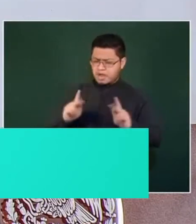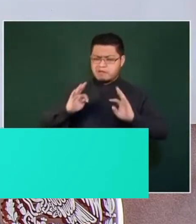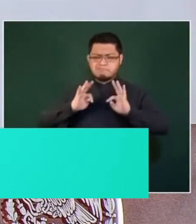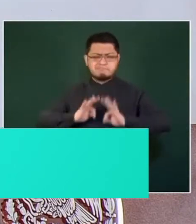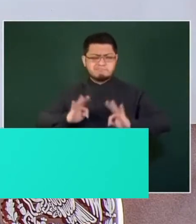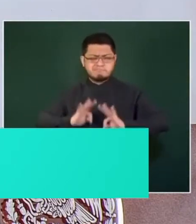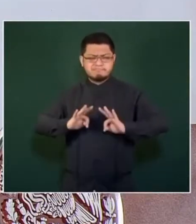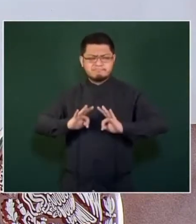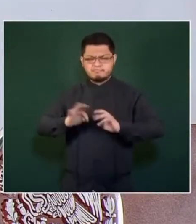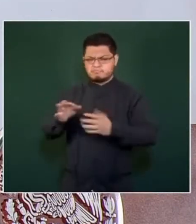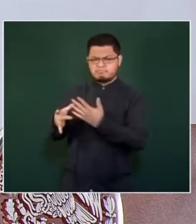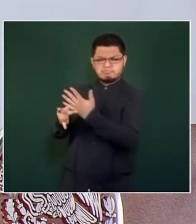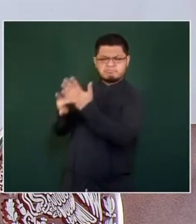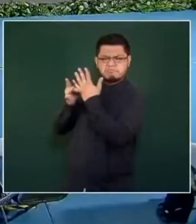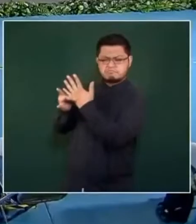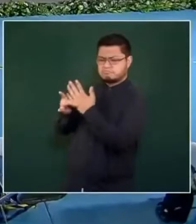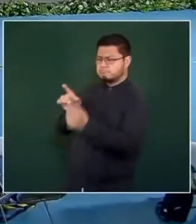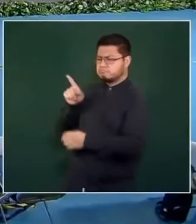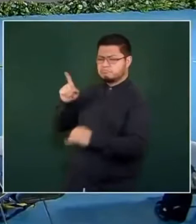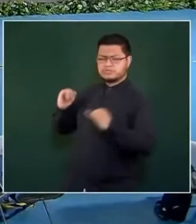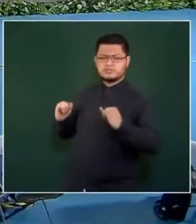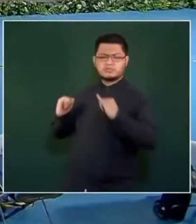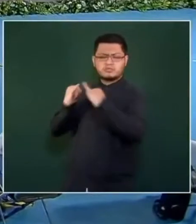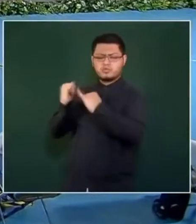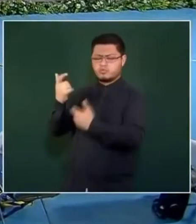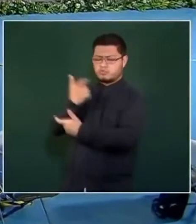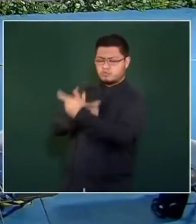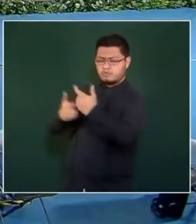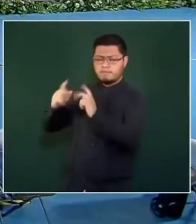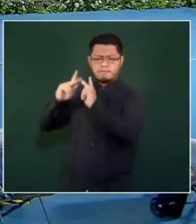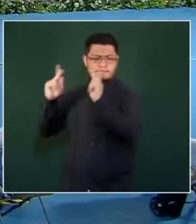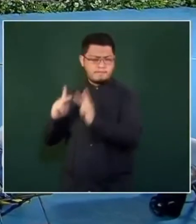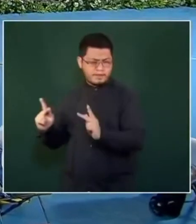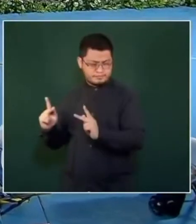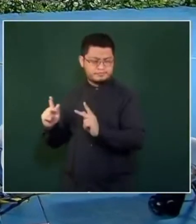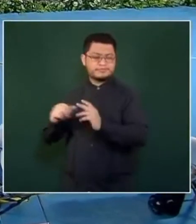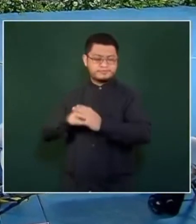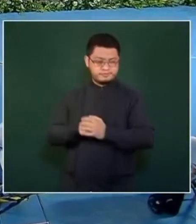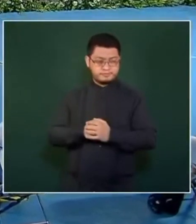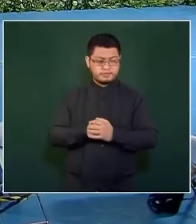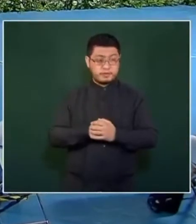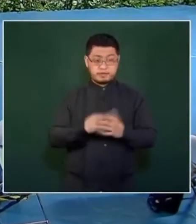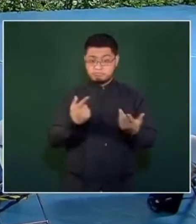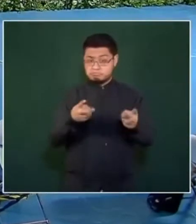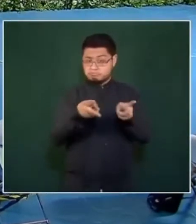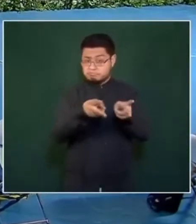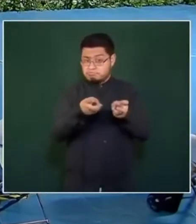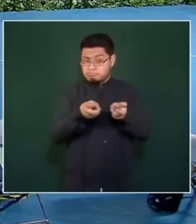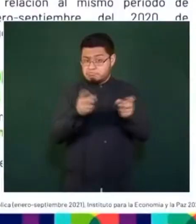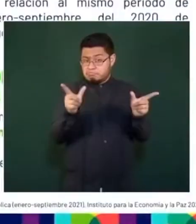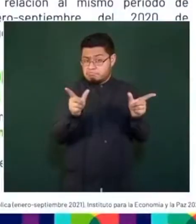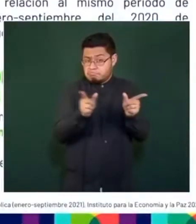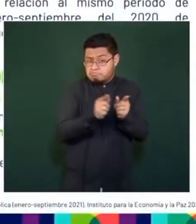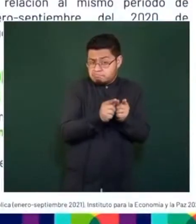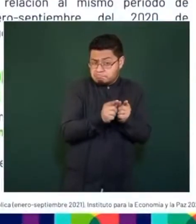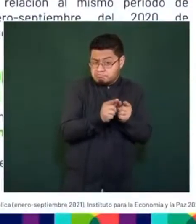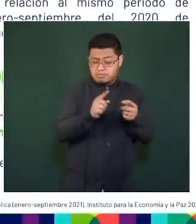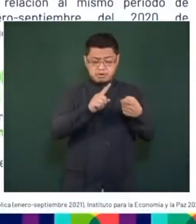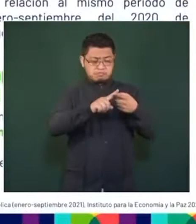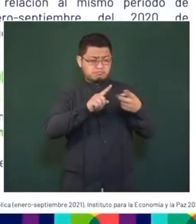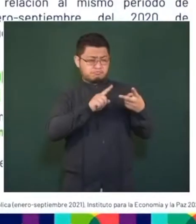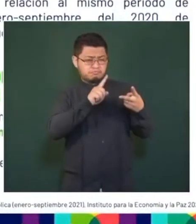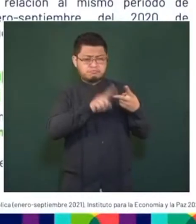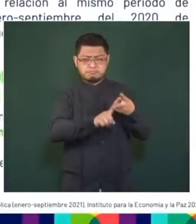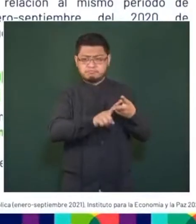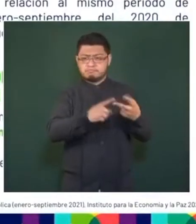Instituto para la Economía y la Paz. Tenemos el primer lugar con el menor número de robos, el primer lugar con menor número de saqueos,